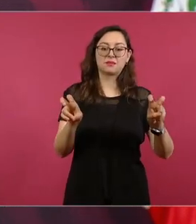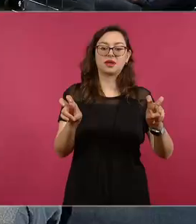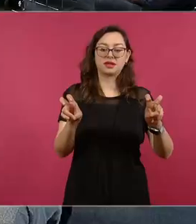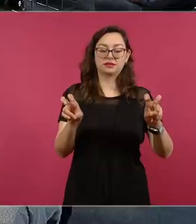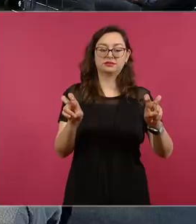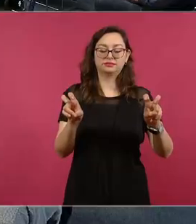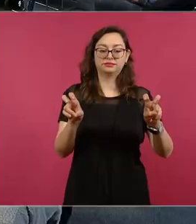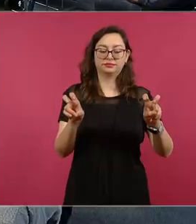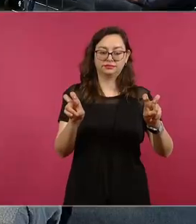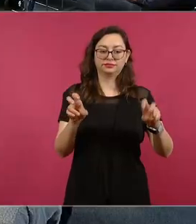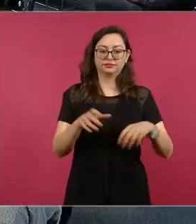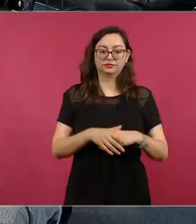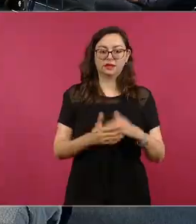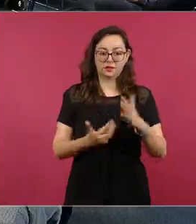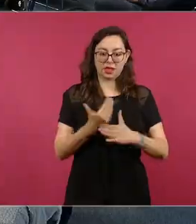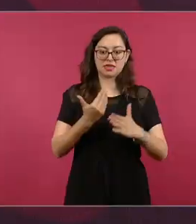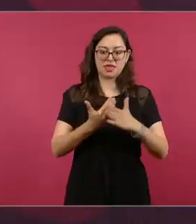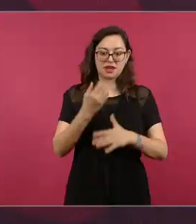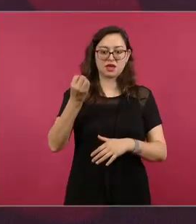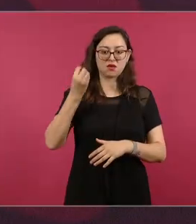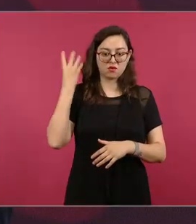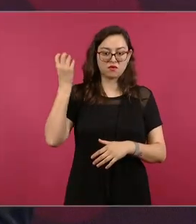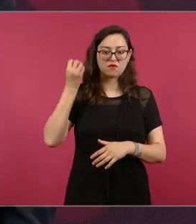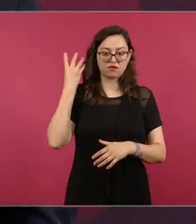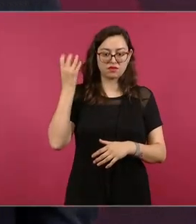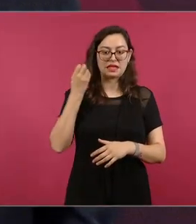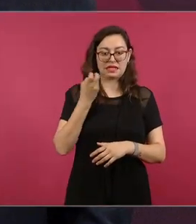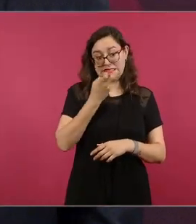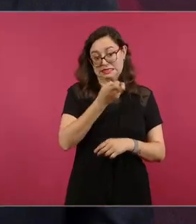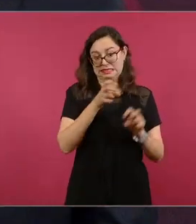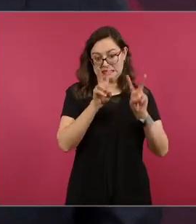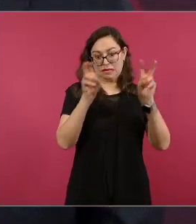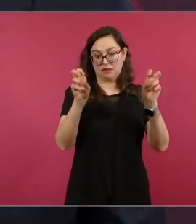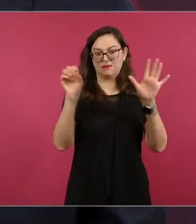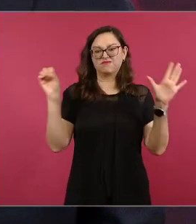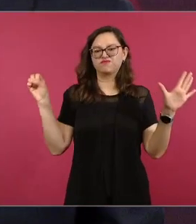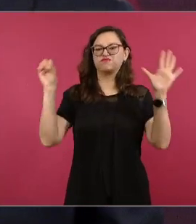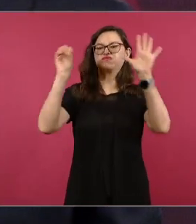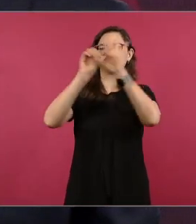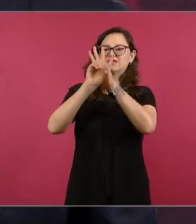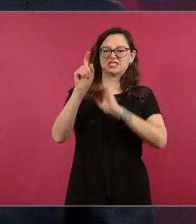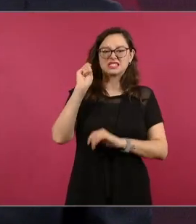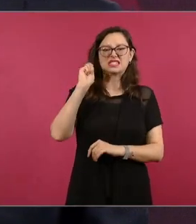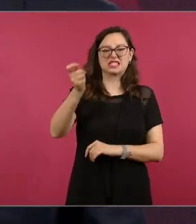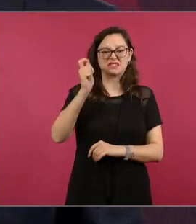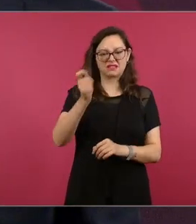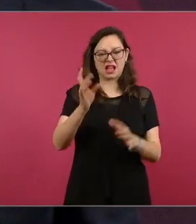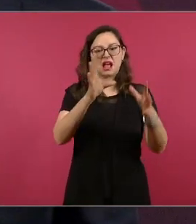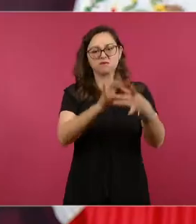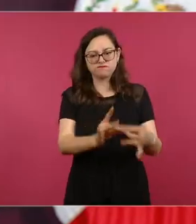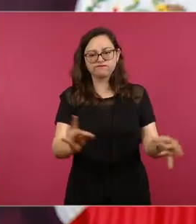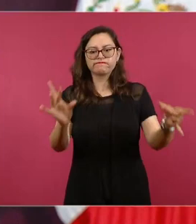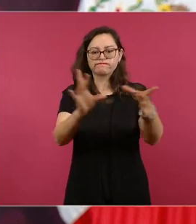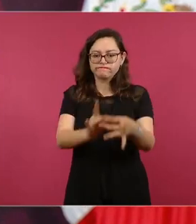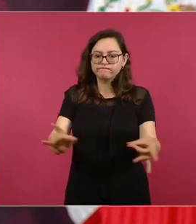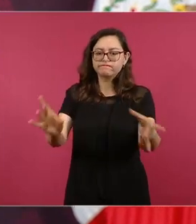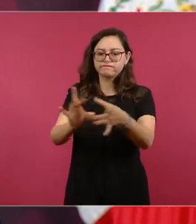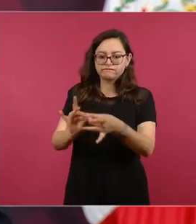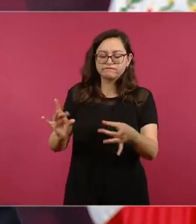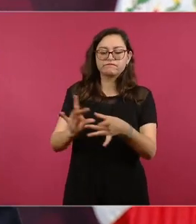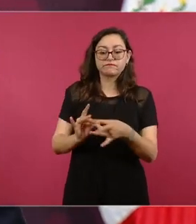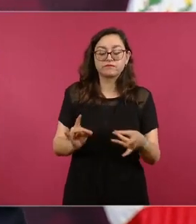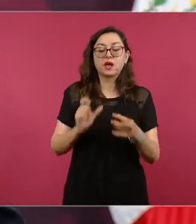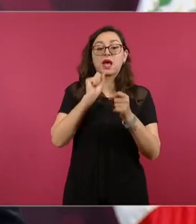mañanera vamos a hablar de ese tema y vamos a invitar a